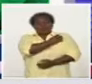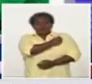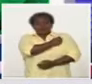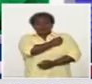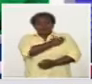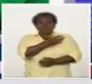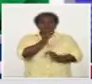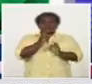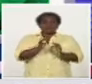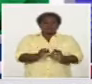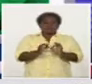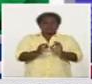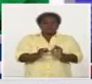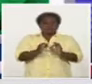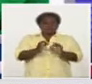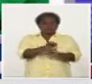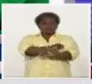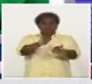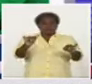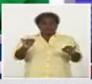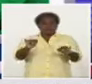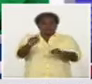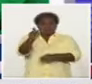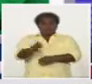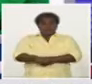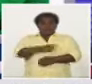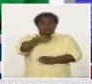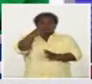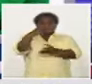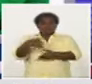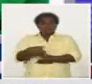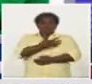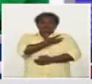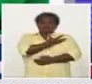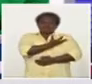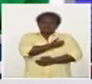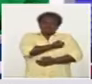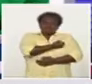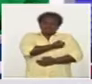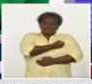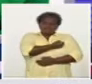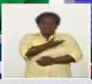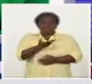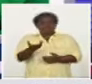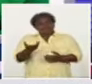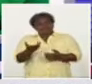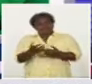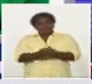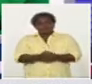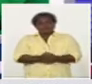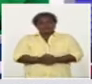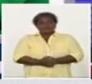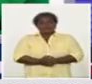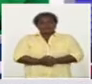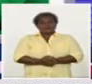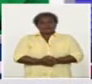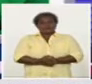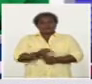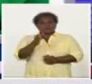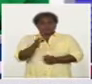vez que fallece un paciente con COVID en nuestro país, que realmente se ha